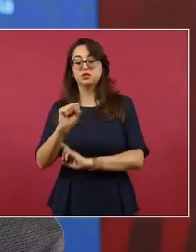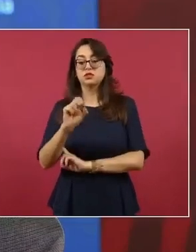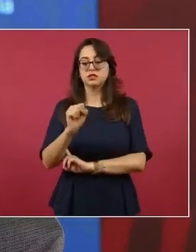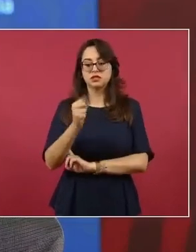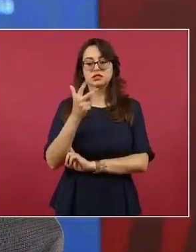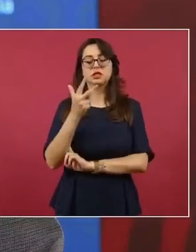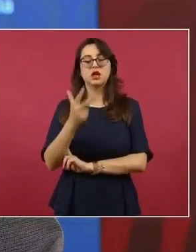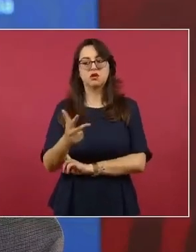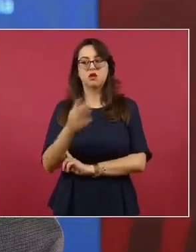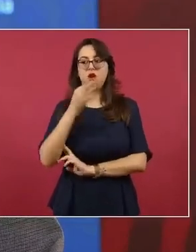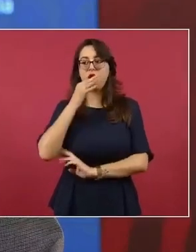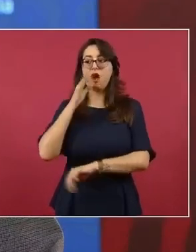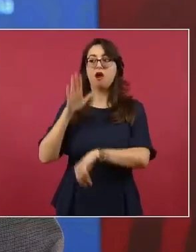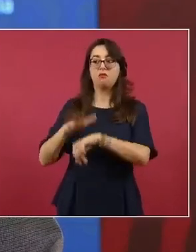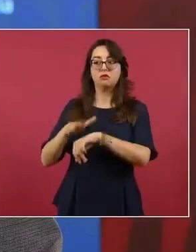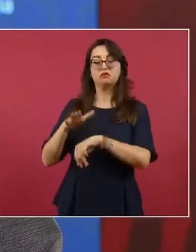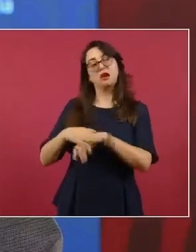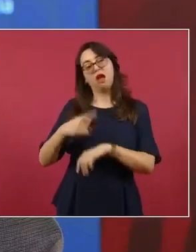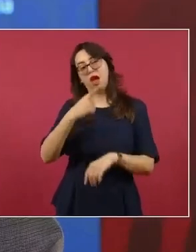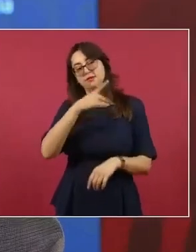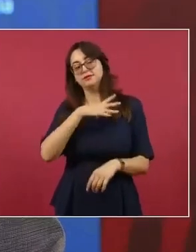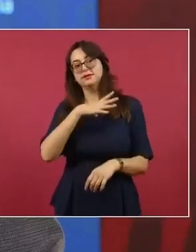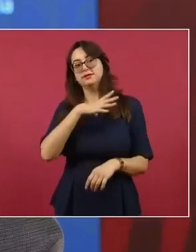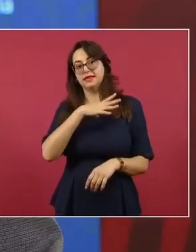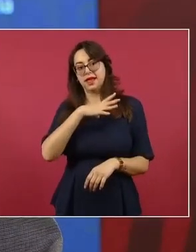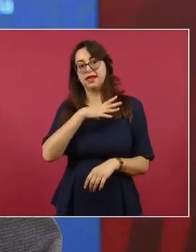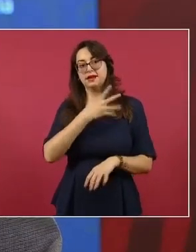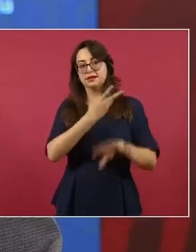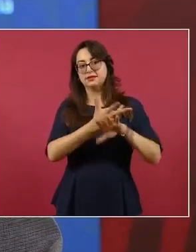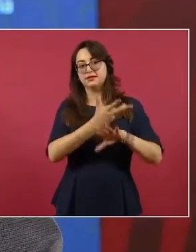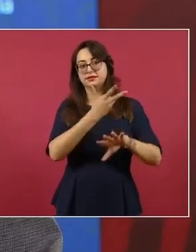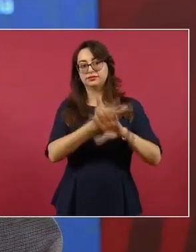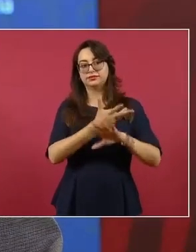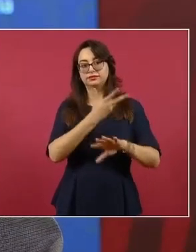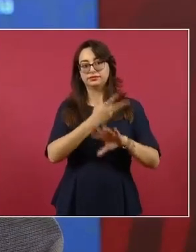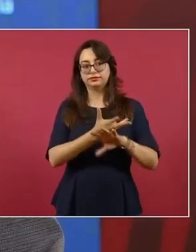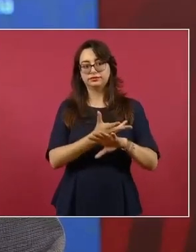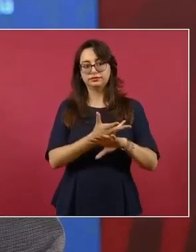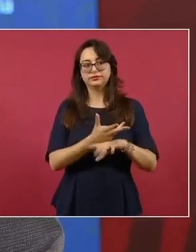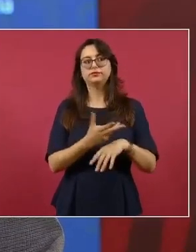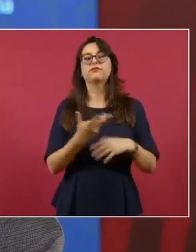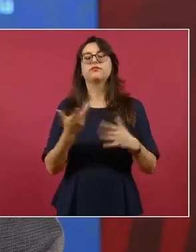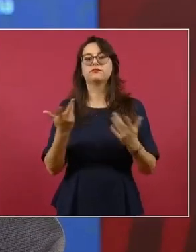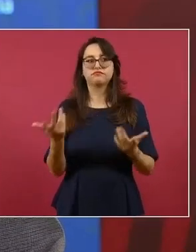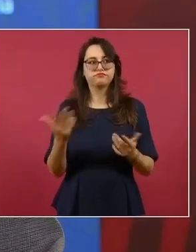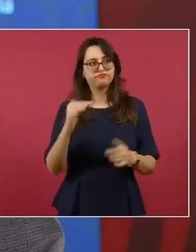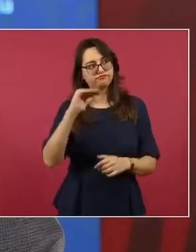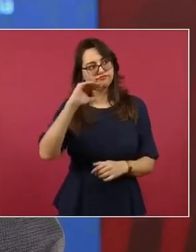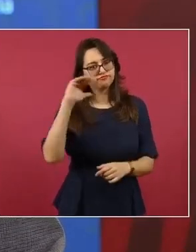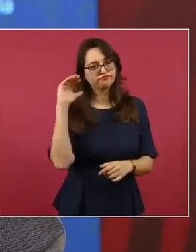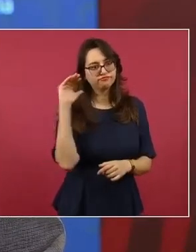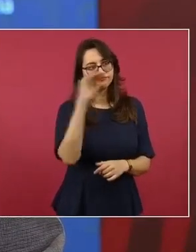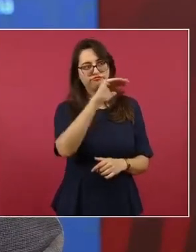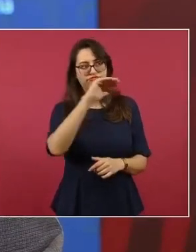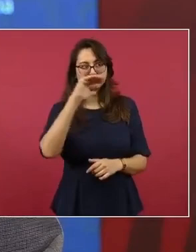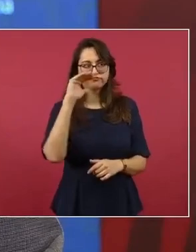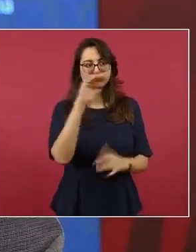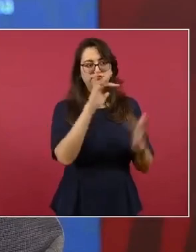Unidos desde mediados del siglo XX. Estamos trabajando con algunas personas